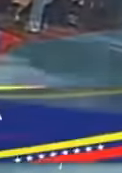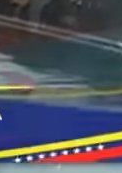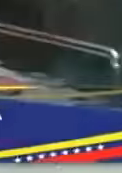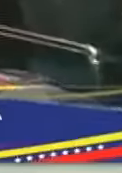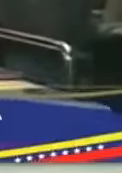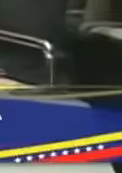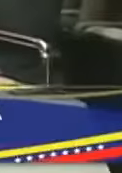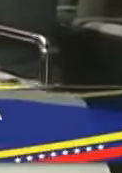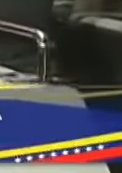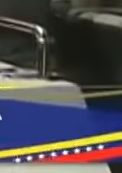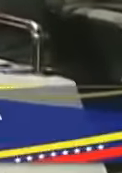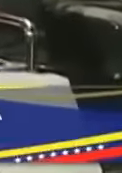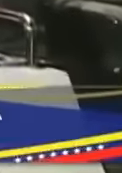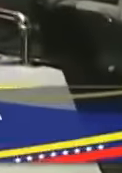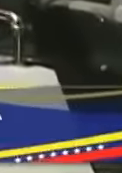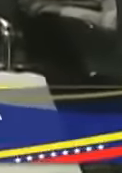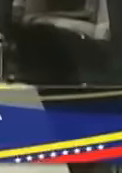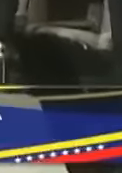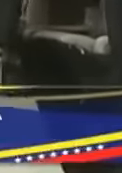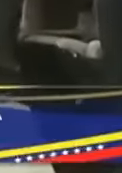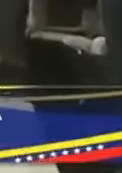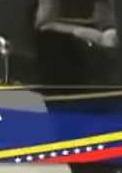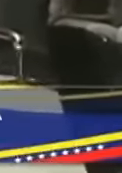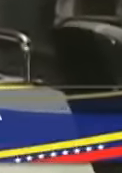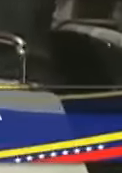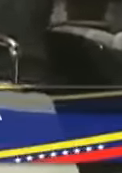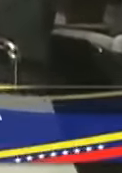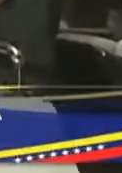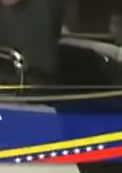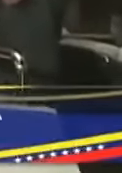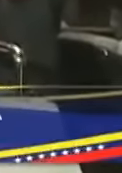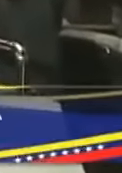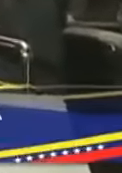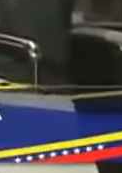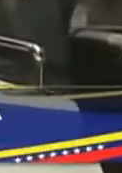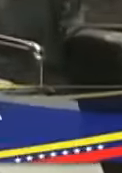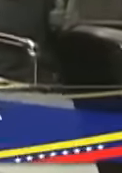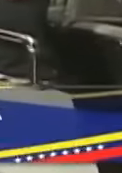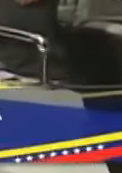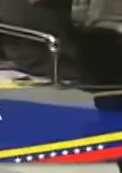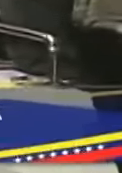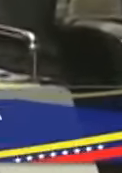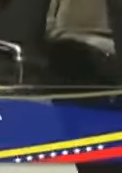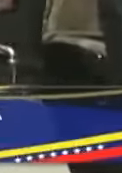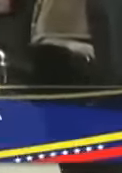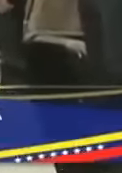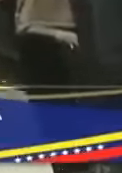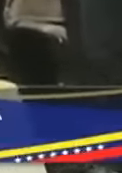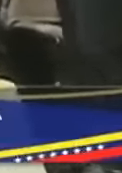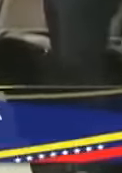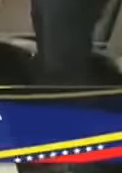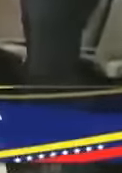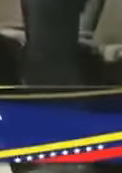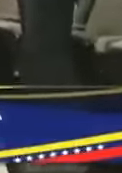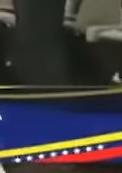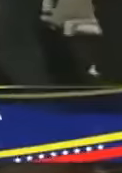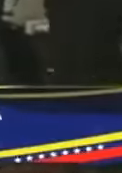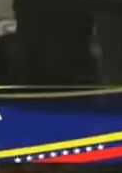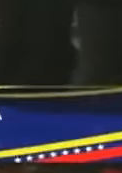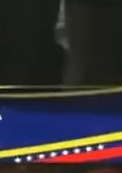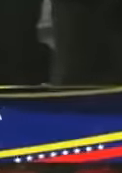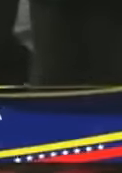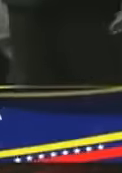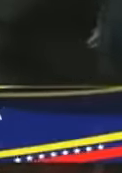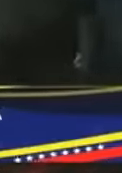territorio nacional. El pasado 31 de octubre, el jefe de Estado venezolano dio a conocer a los integrantes del comando